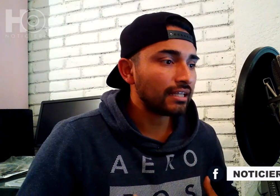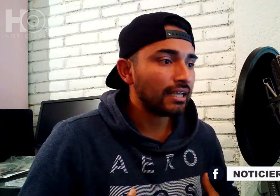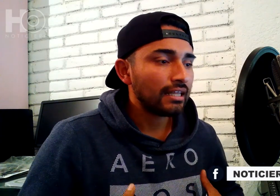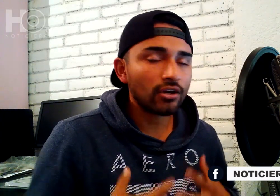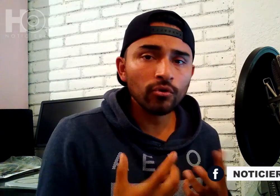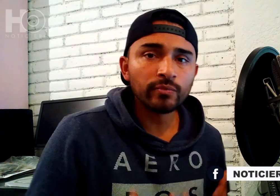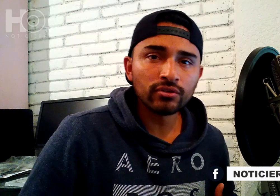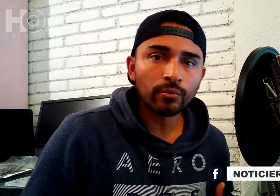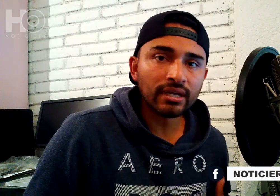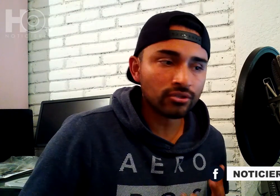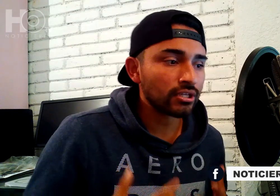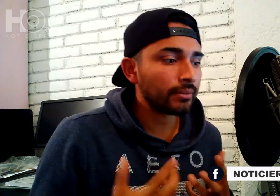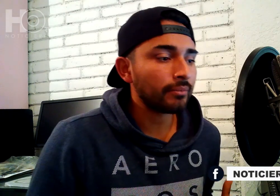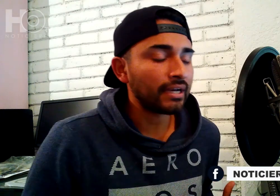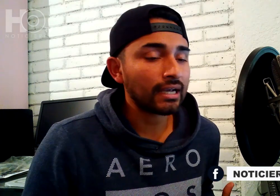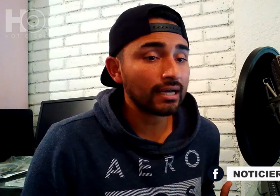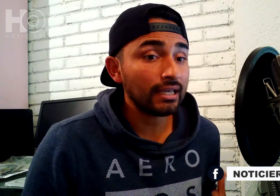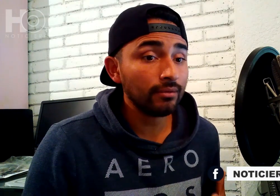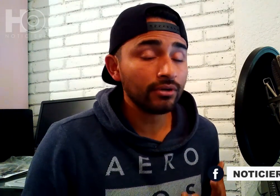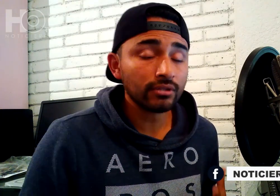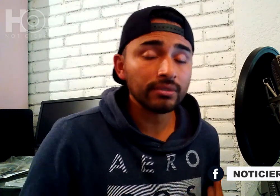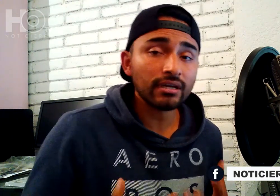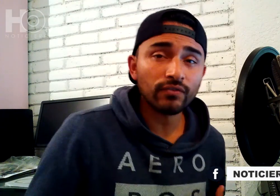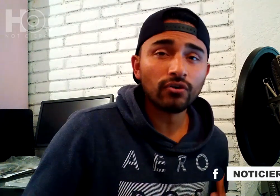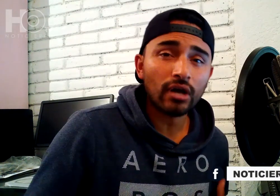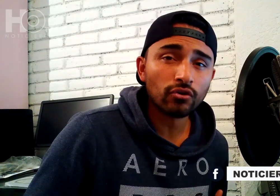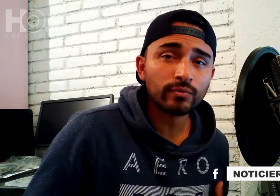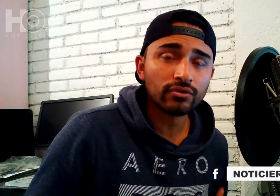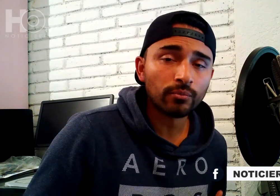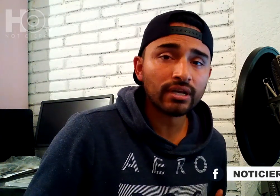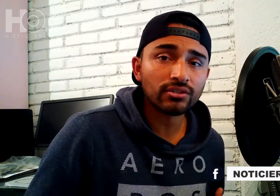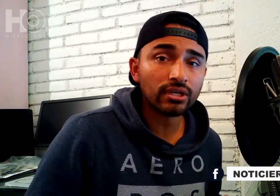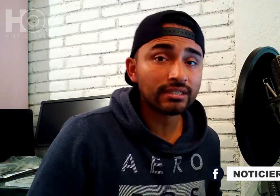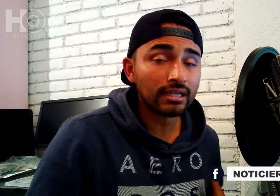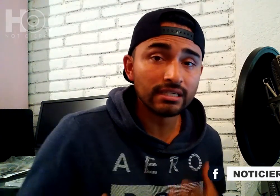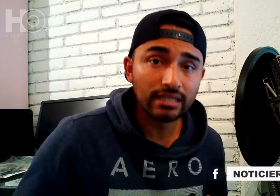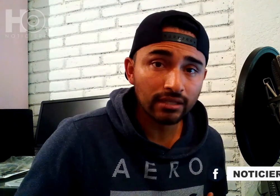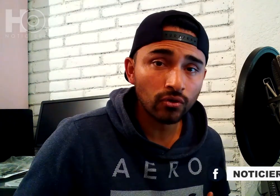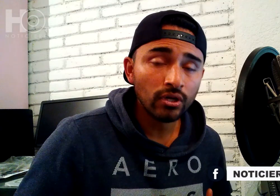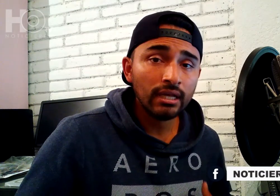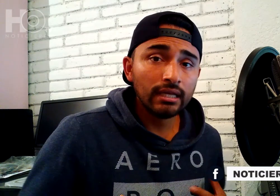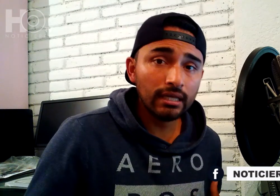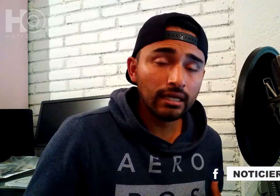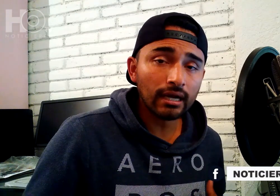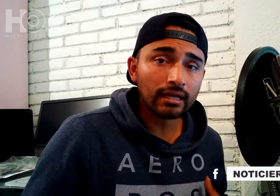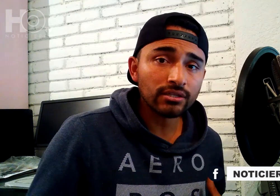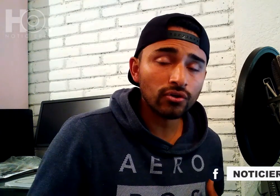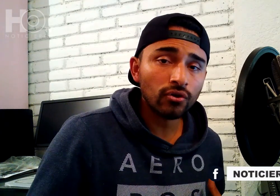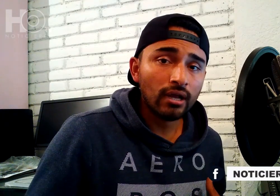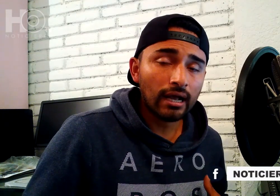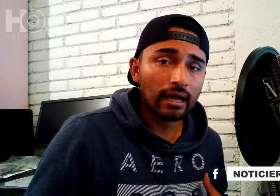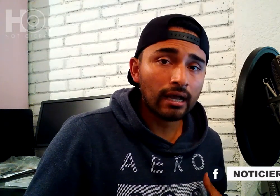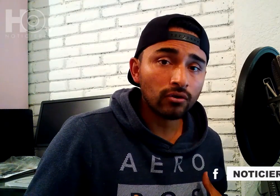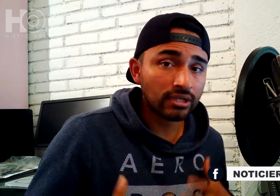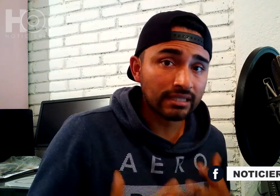de acerca de de cómo los medios de comunicación se deben de manejar y bueno también se refirió a los medios de comunicación que están asistiendo y agradeció